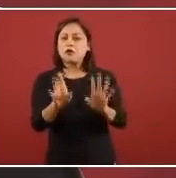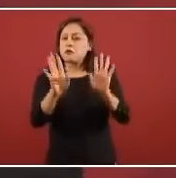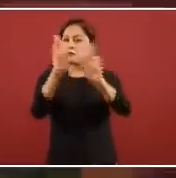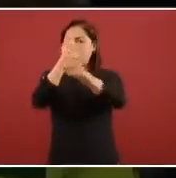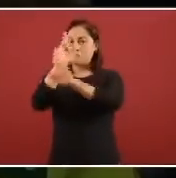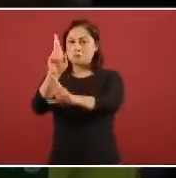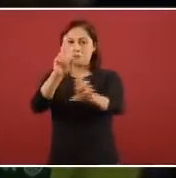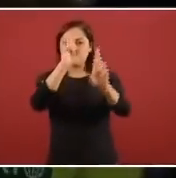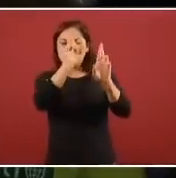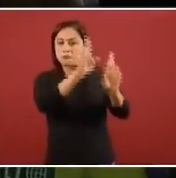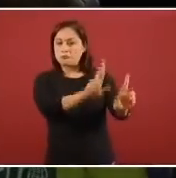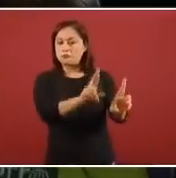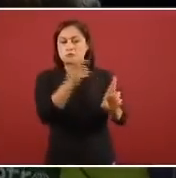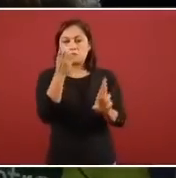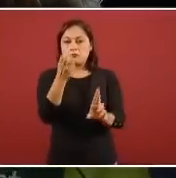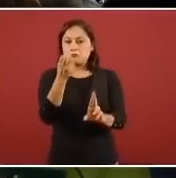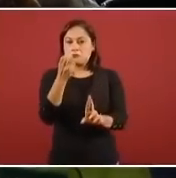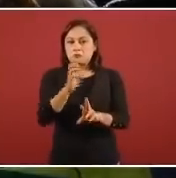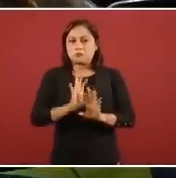No